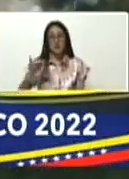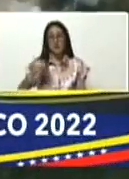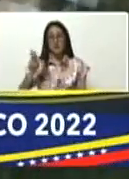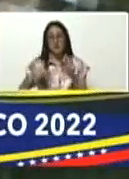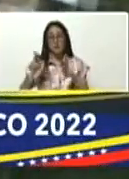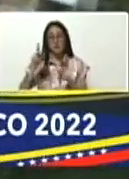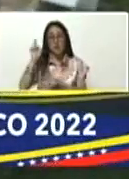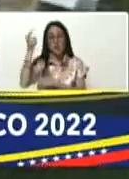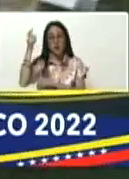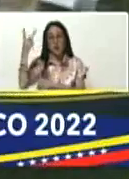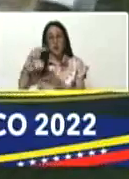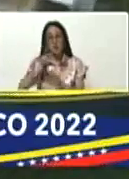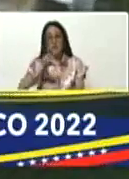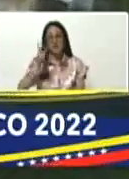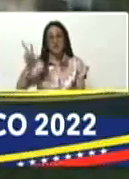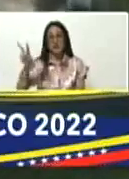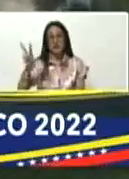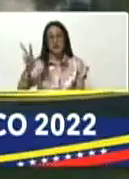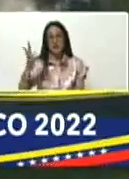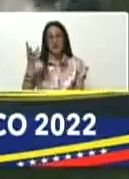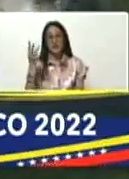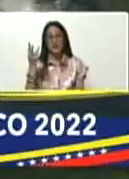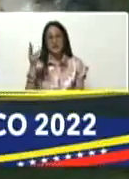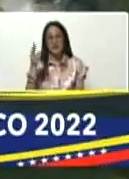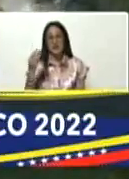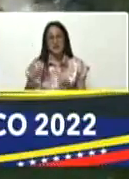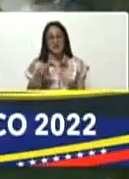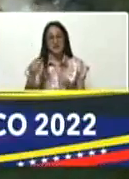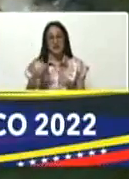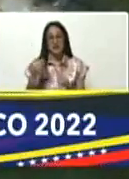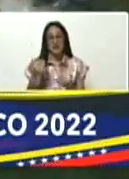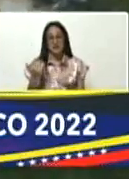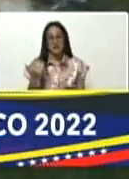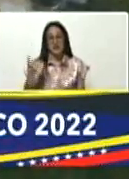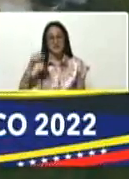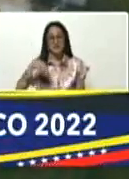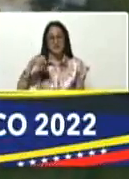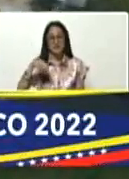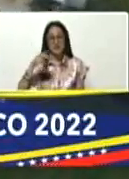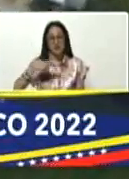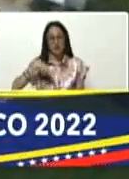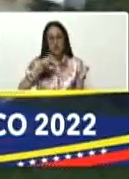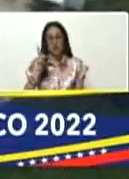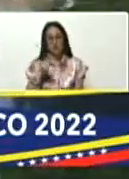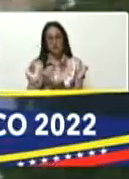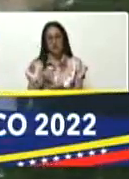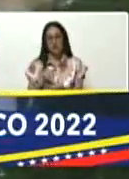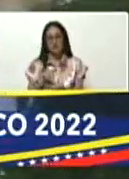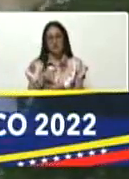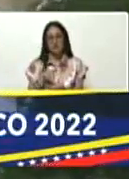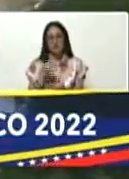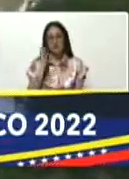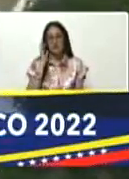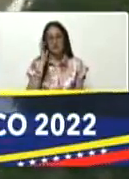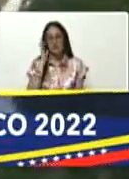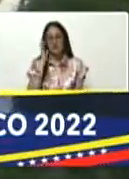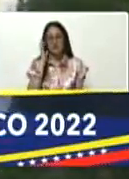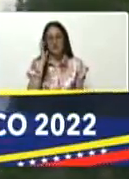Guárico 2022, la tercera que se hace. Bueno, aquí nosotros vinimos con una